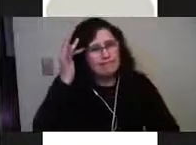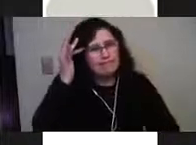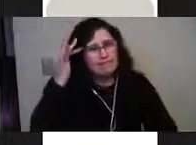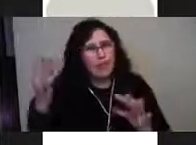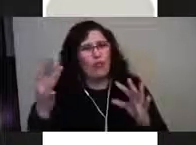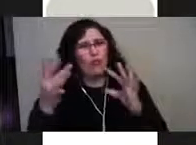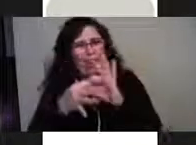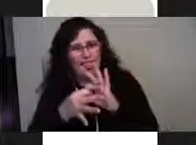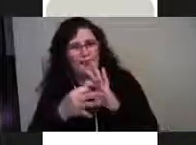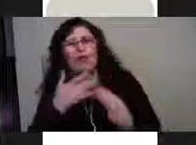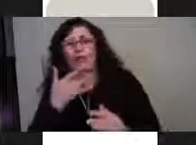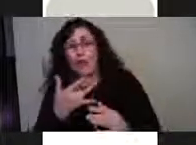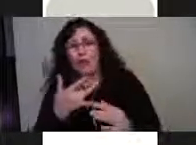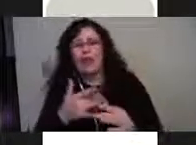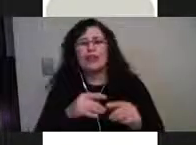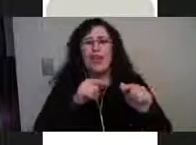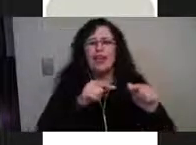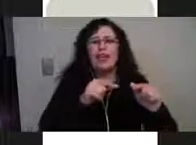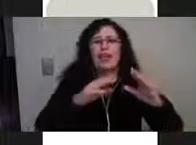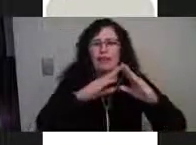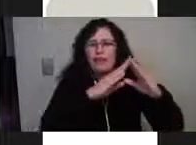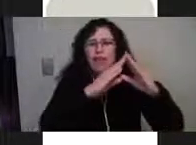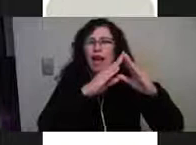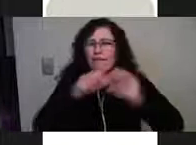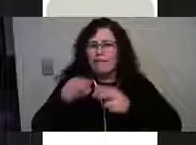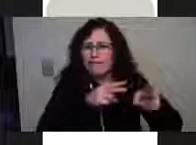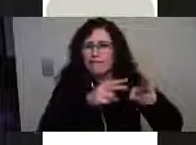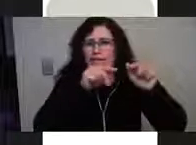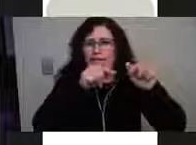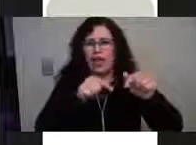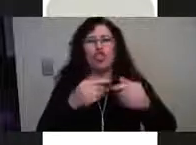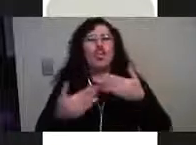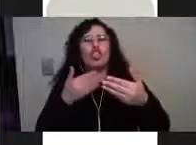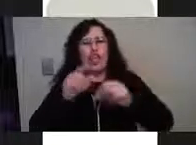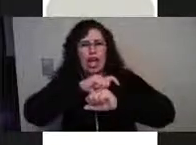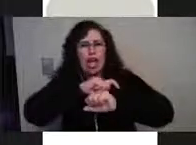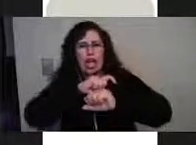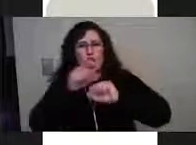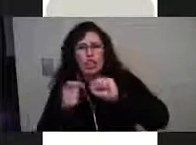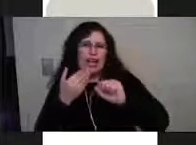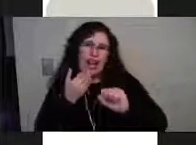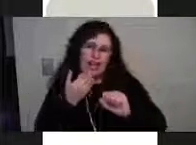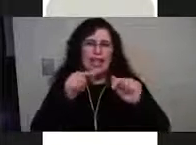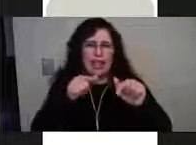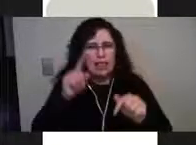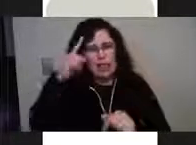hay lesión de las vías piramidales a nivel de zonas corticales, ¿ya? En tanto que las